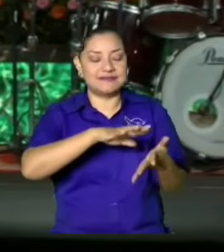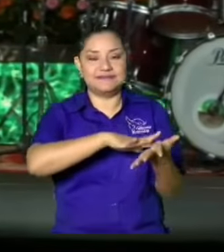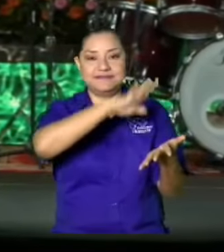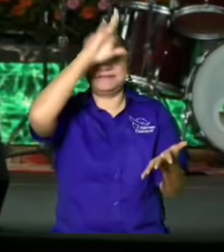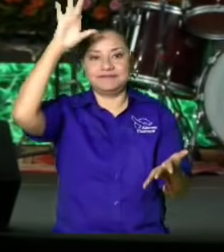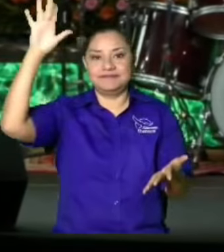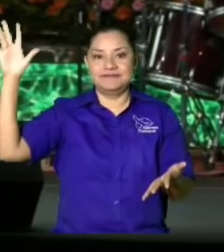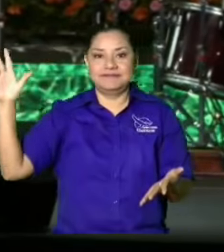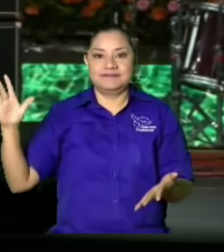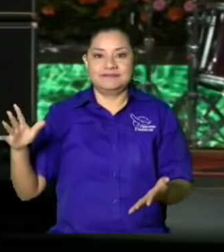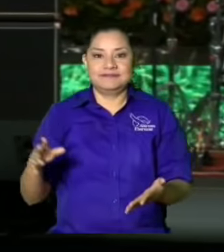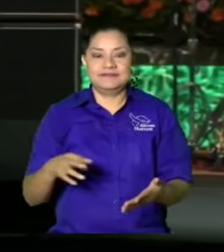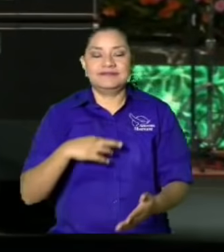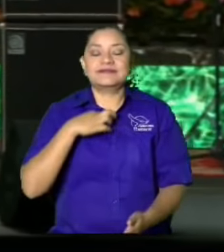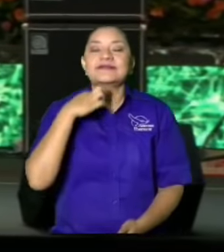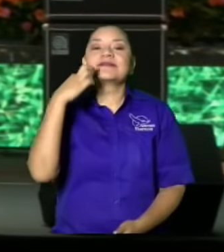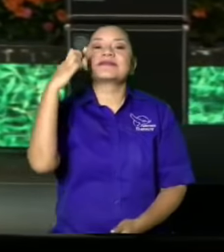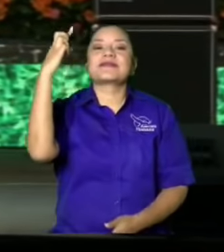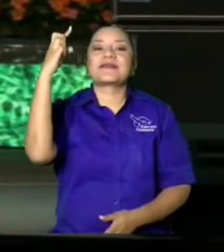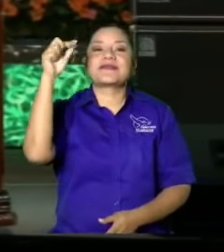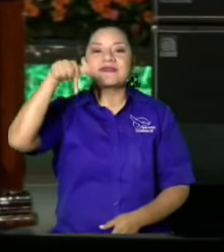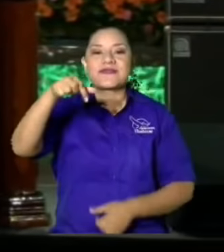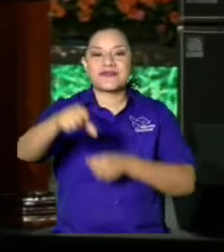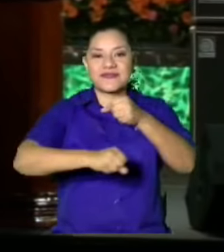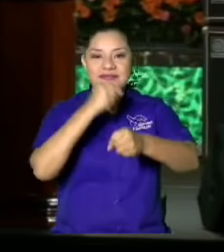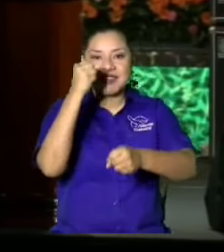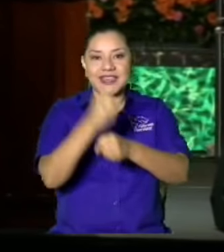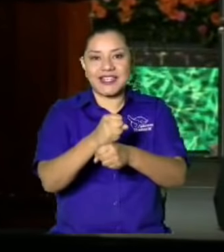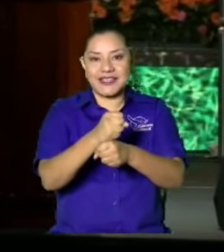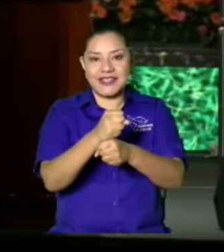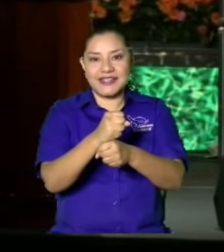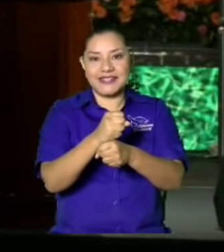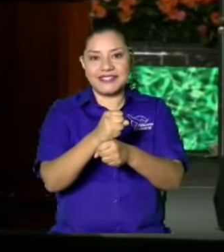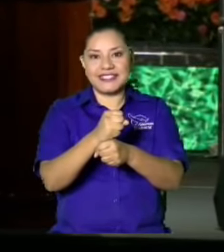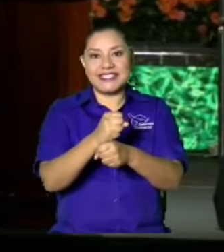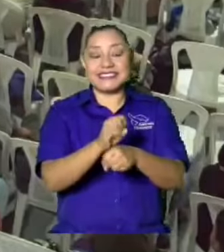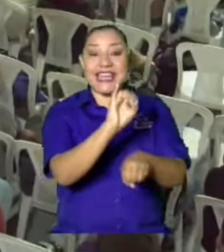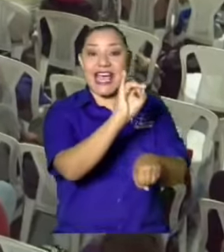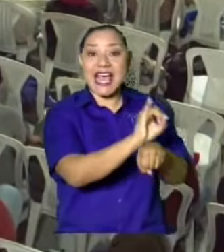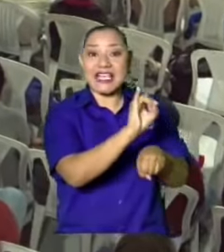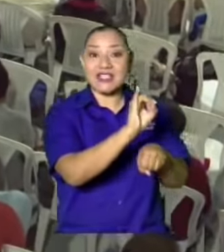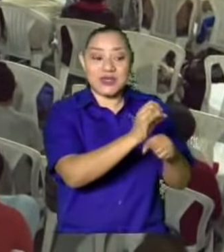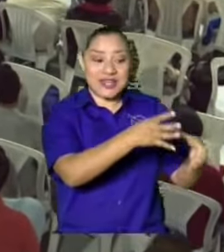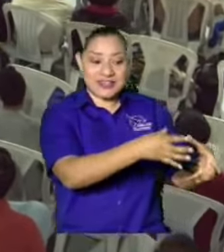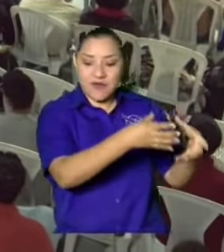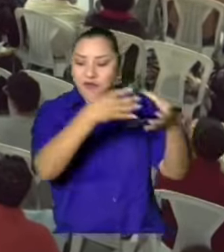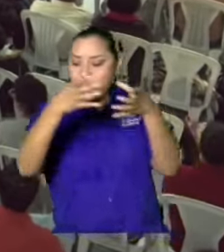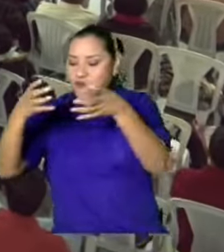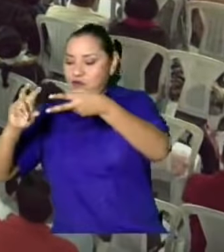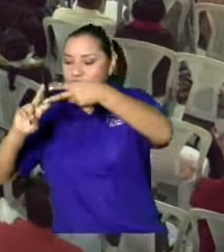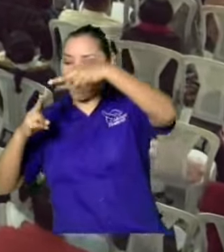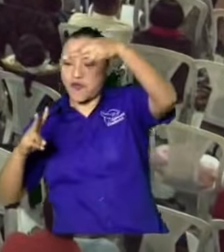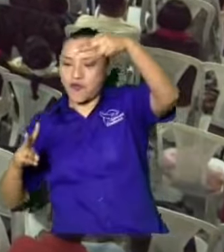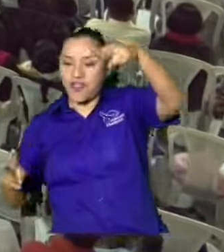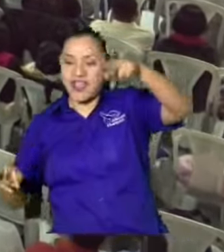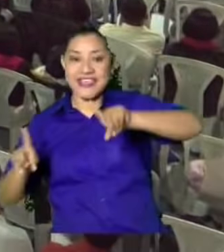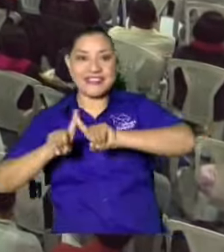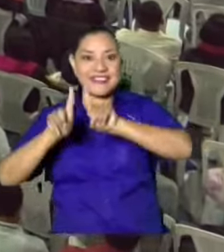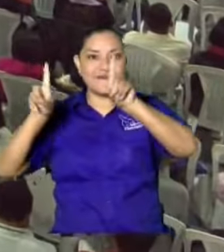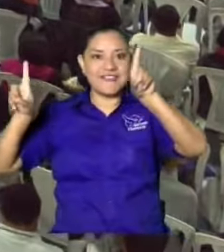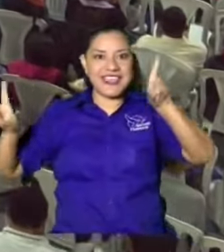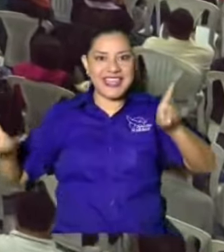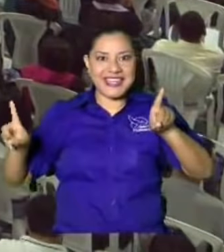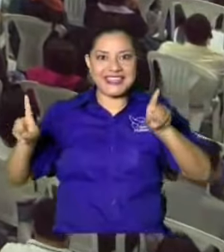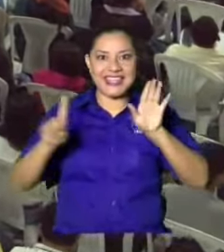bajo el impacto de esta proclama, está sacando ya a su iglesia con una genética sobrenatural y le